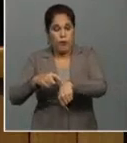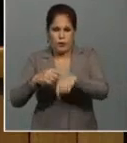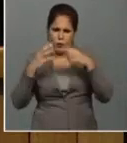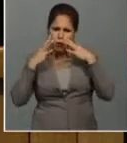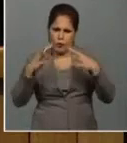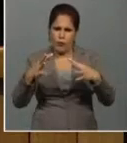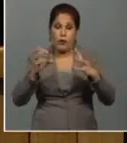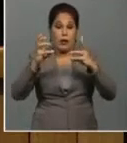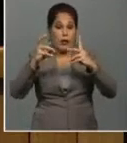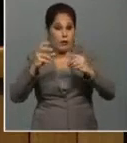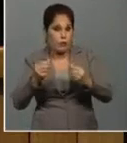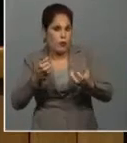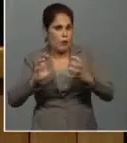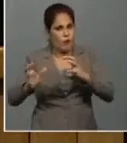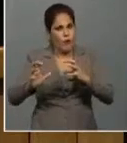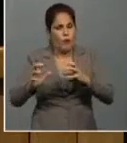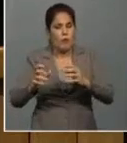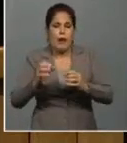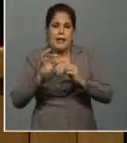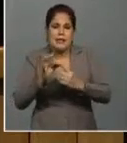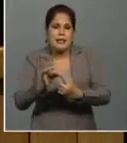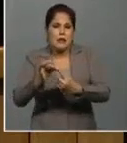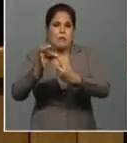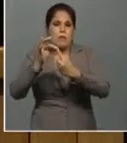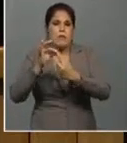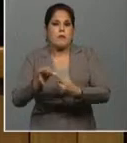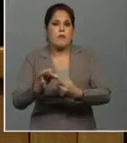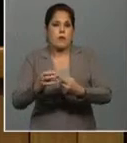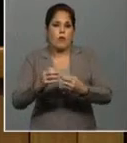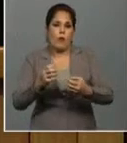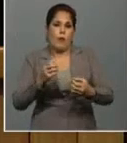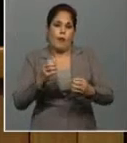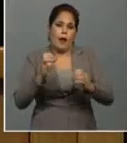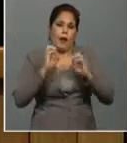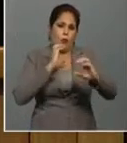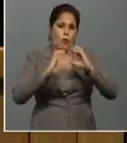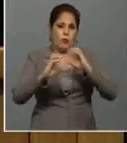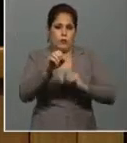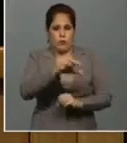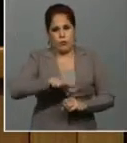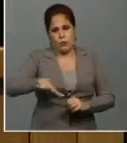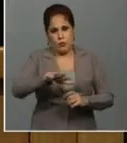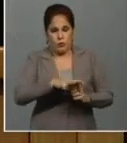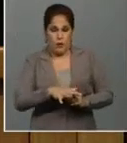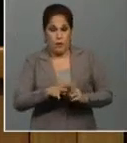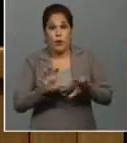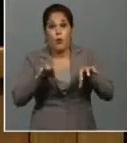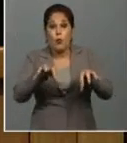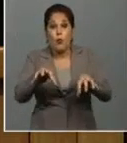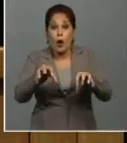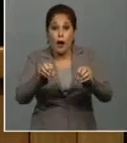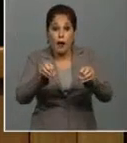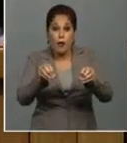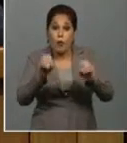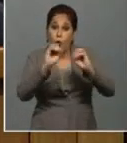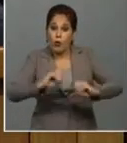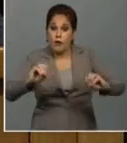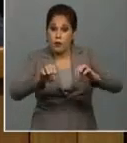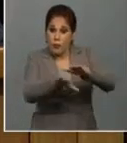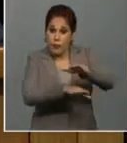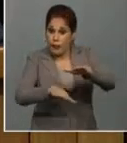resultado de subestimar el peso específico de la comunicación social el espacio de la organización de base